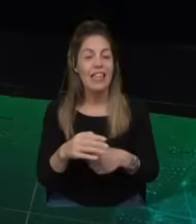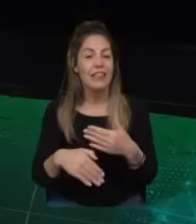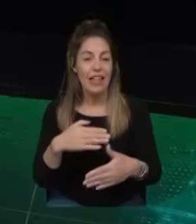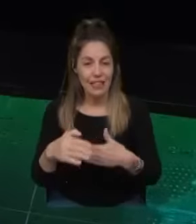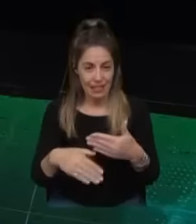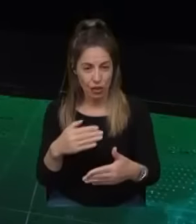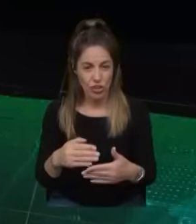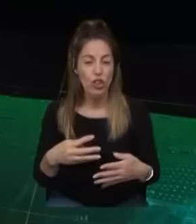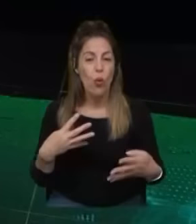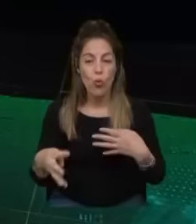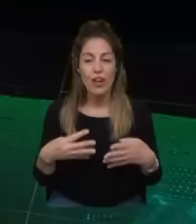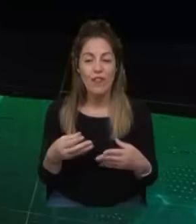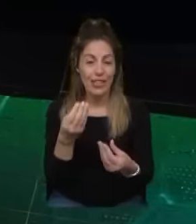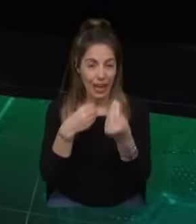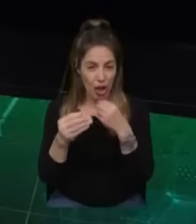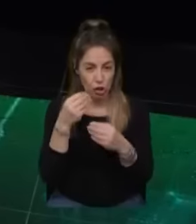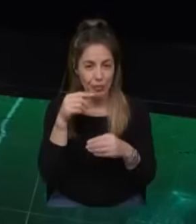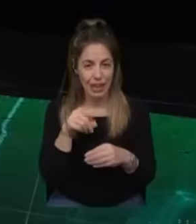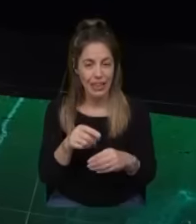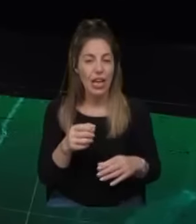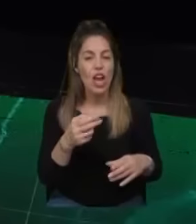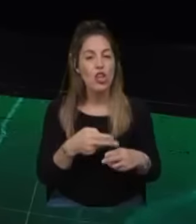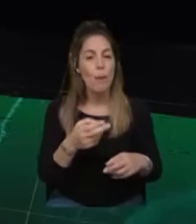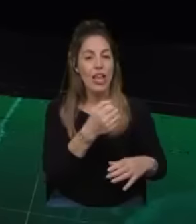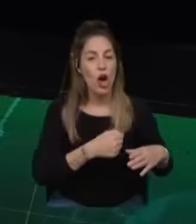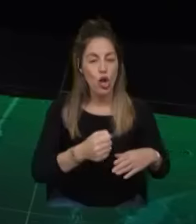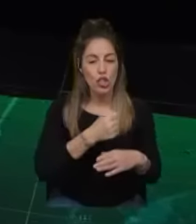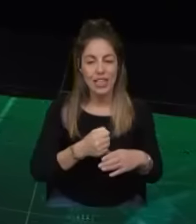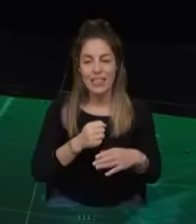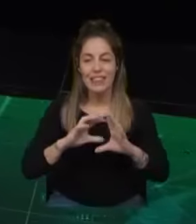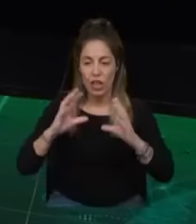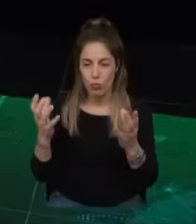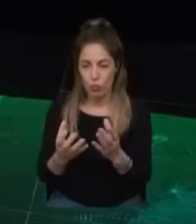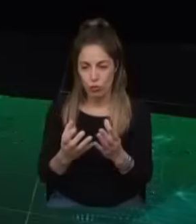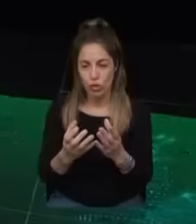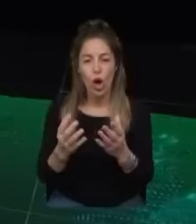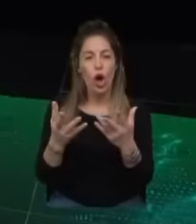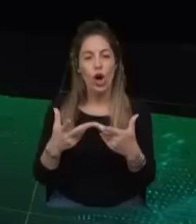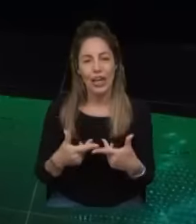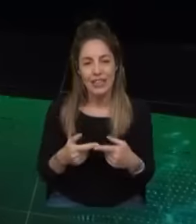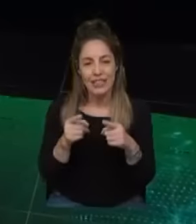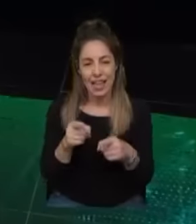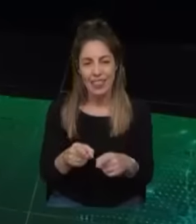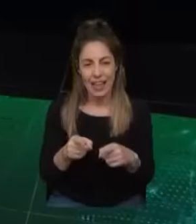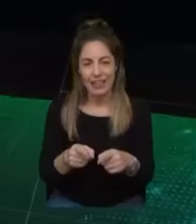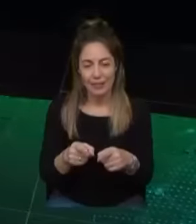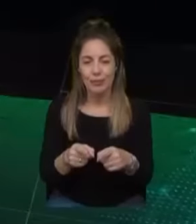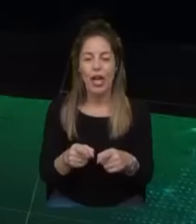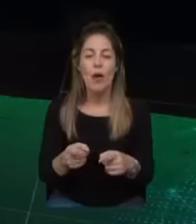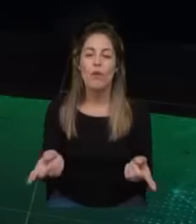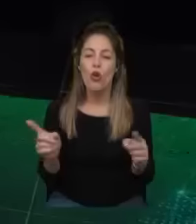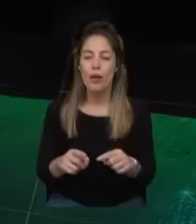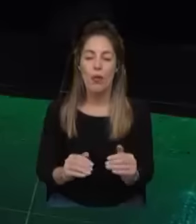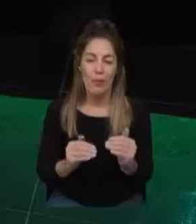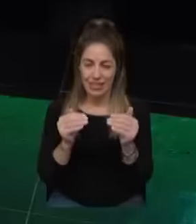desarrollando una feria gastronómica allí, Ollas del Mundo 2024, organizado por la gente de Garage Gourmet. Pero volvemos con este y otros asuntos